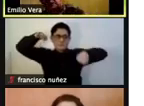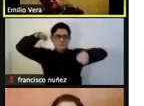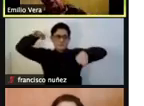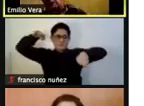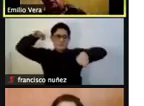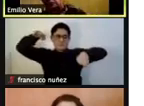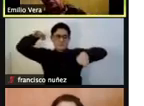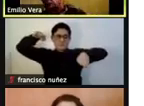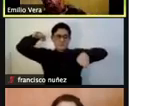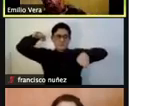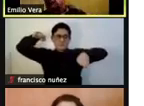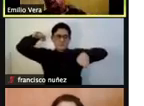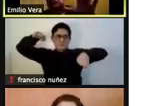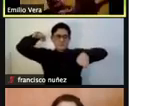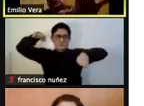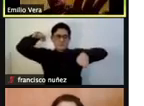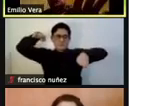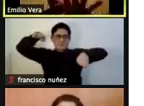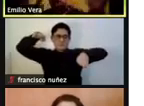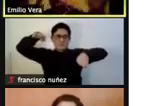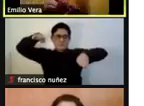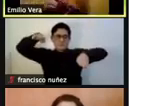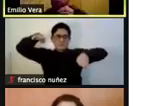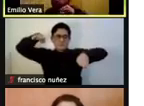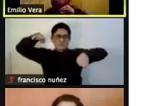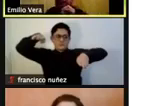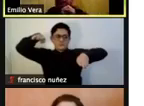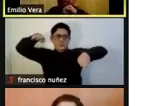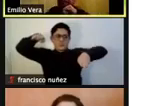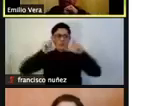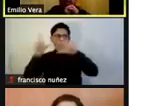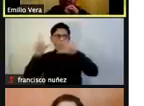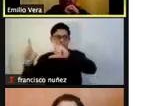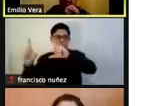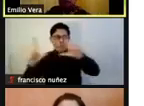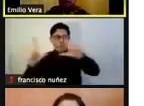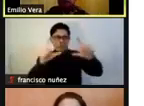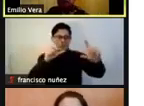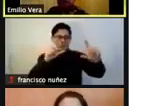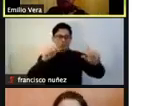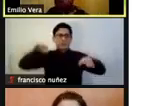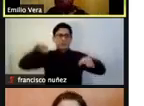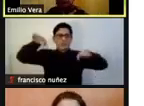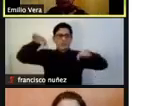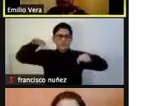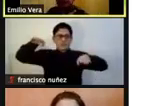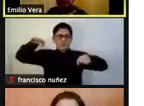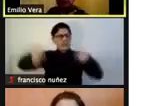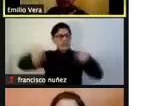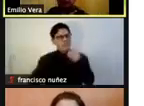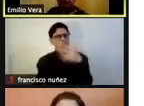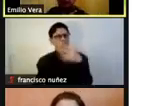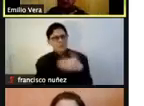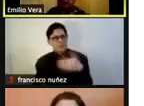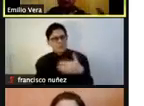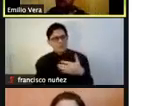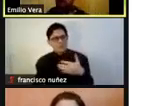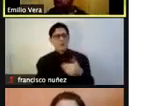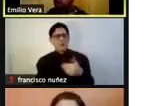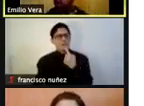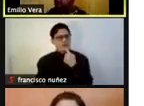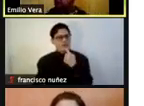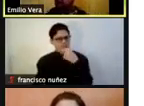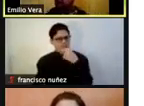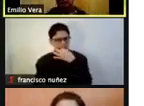su forma, su topografía. Entonces, por eso es que es re importante mencionar que normalmente todos